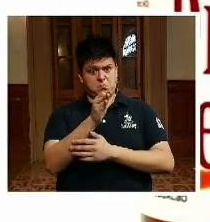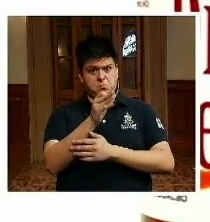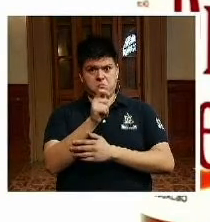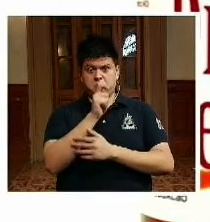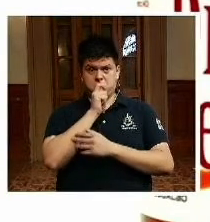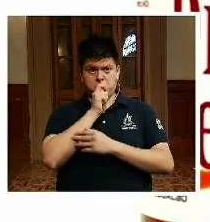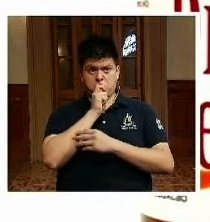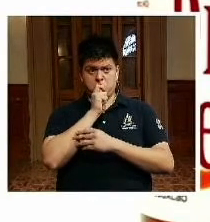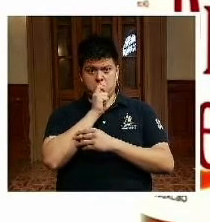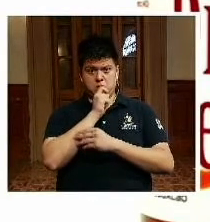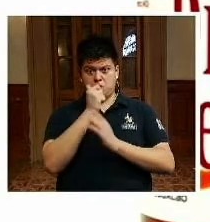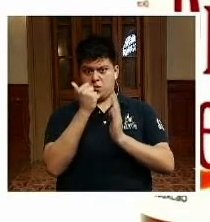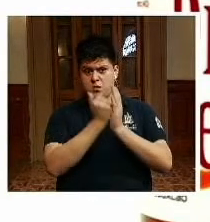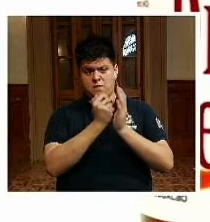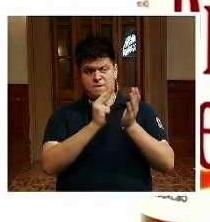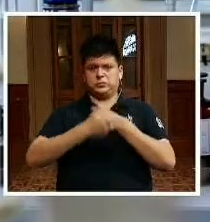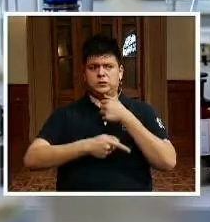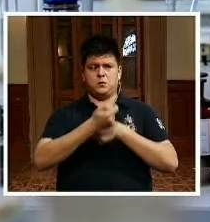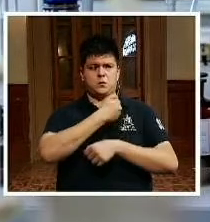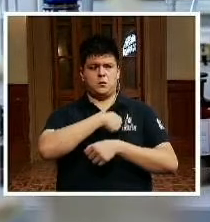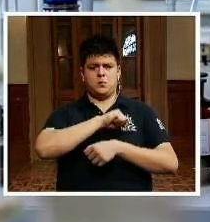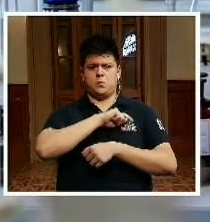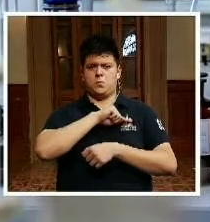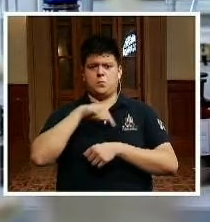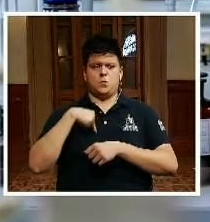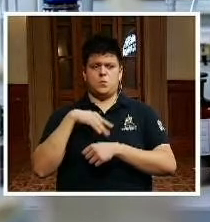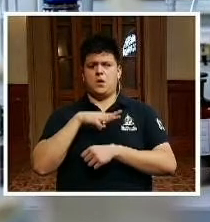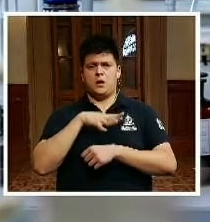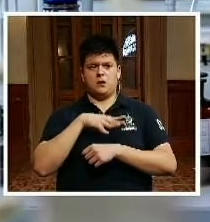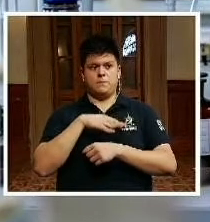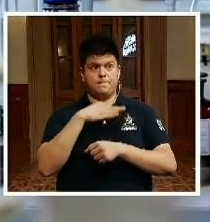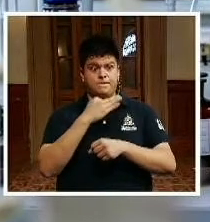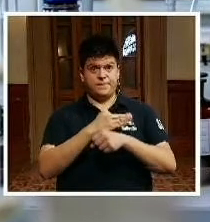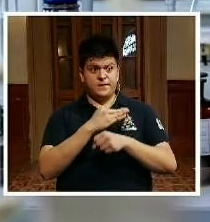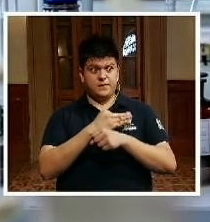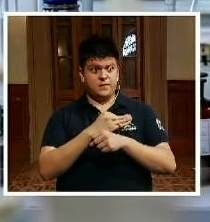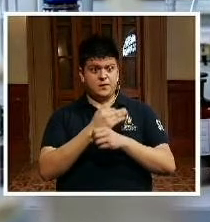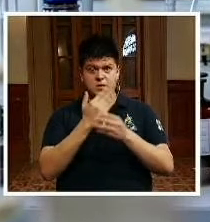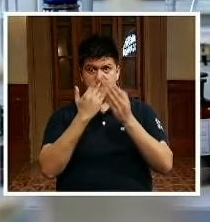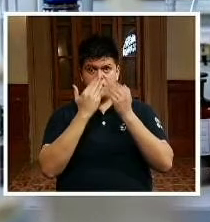eladio jiménez maricruz gutiérrez noticias 28